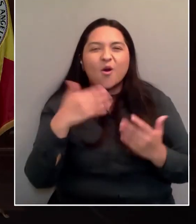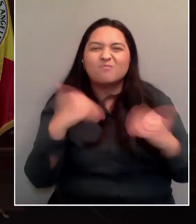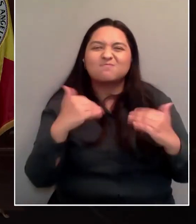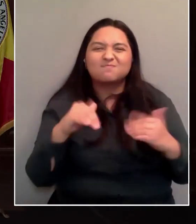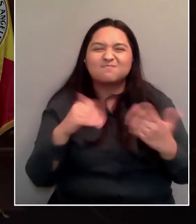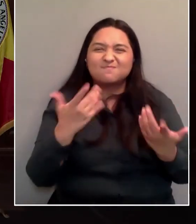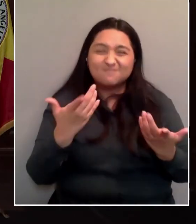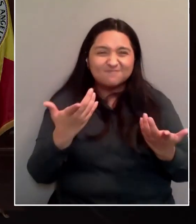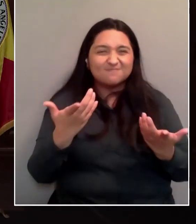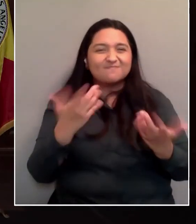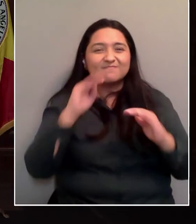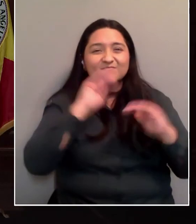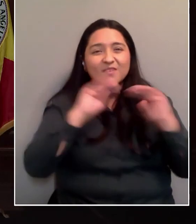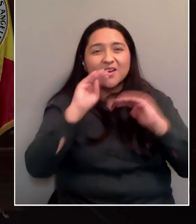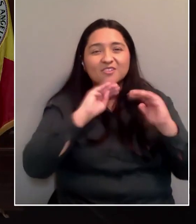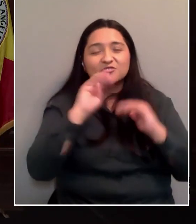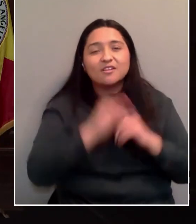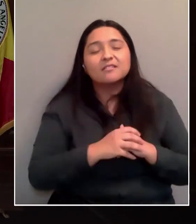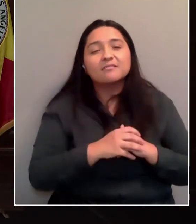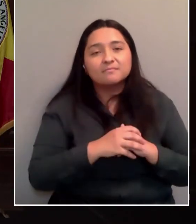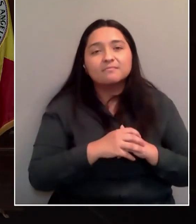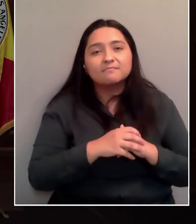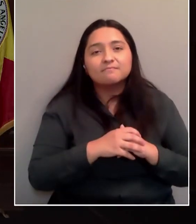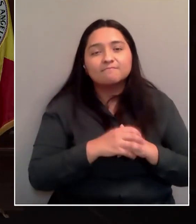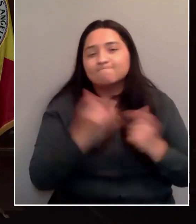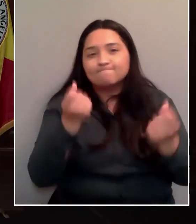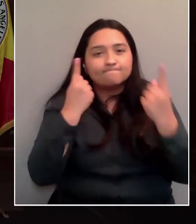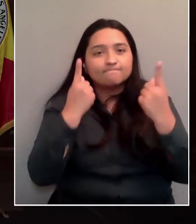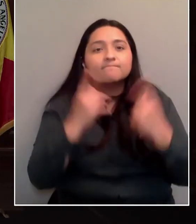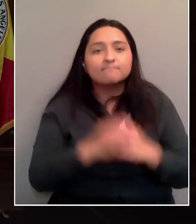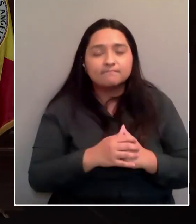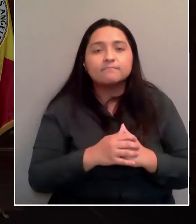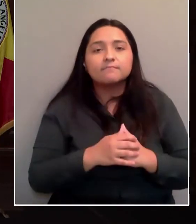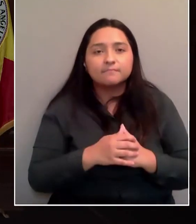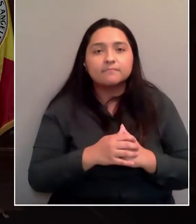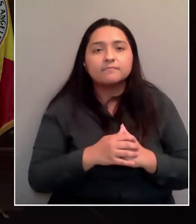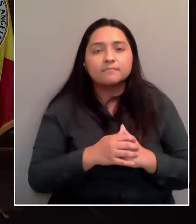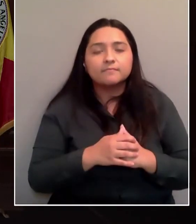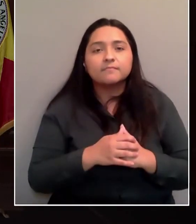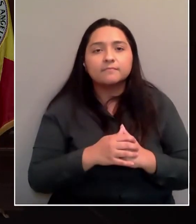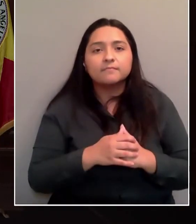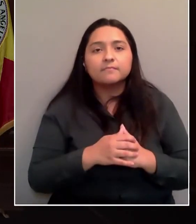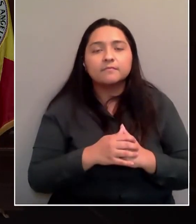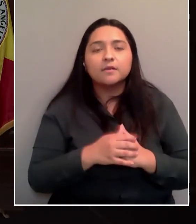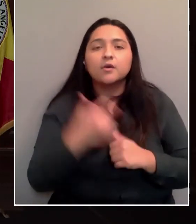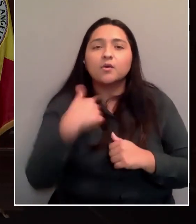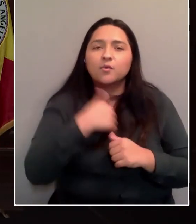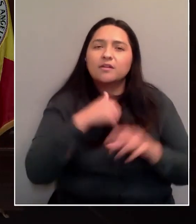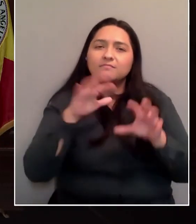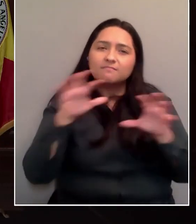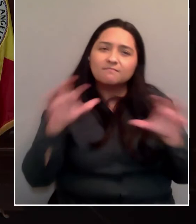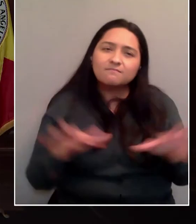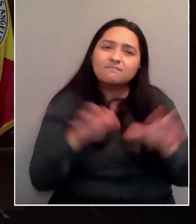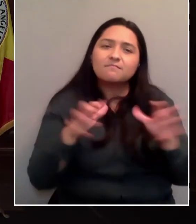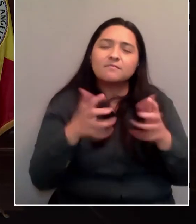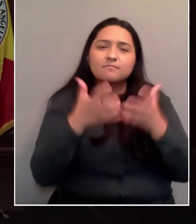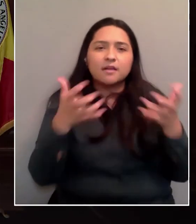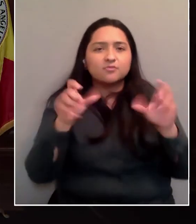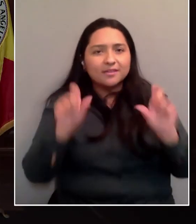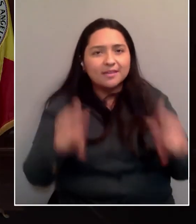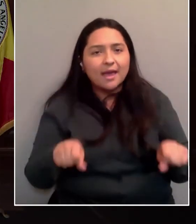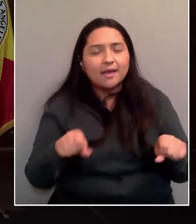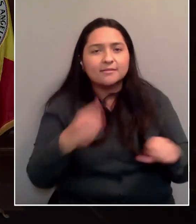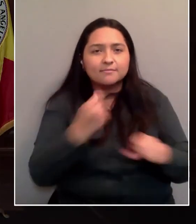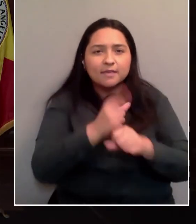Y comparto su frustración. Hemos hecho nuestra parte para que nuestra infraestructura funcione.